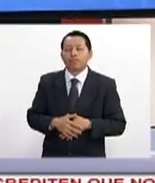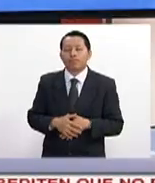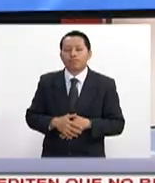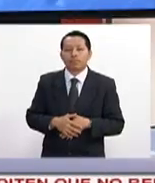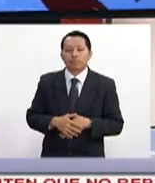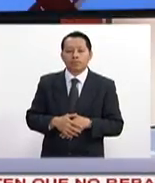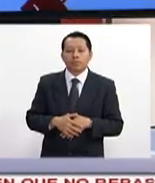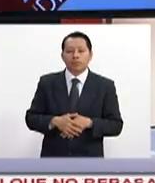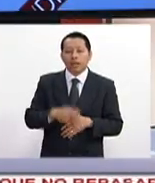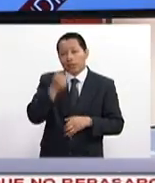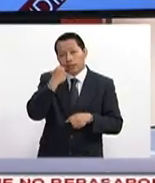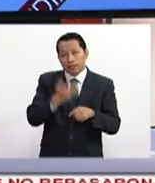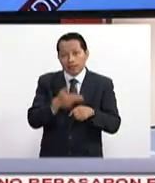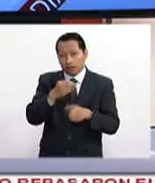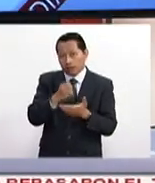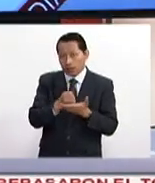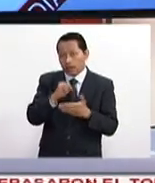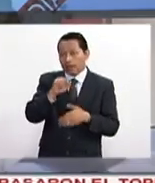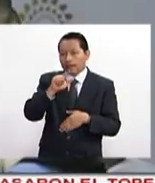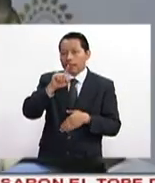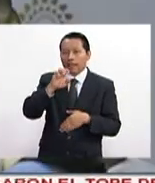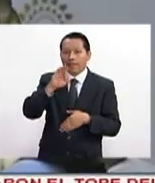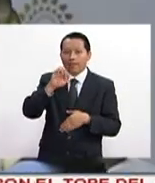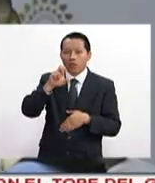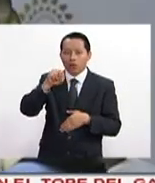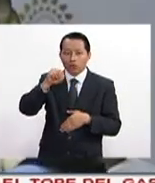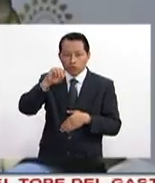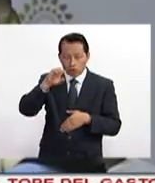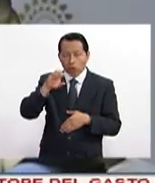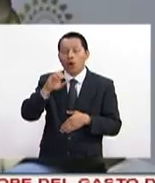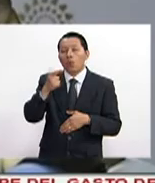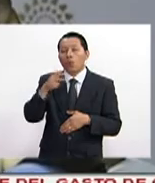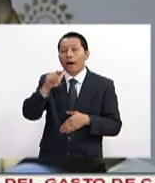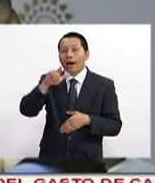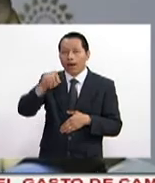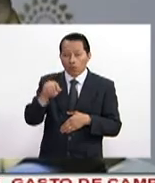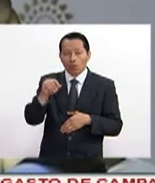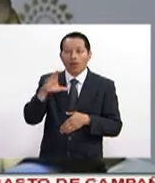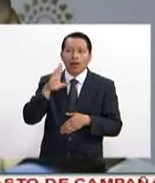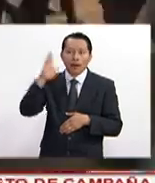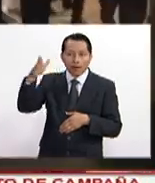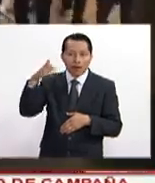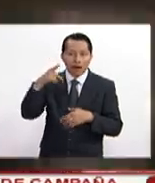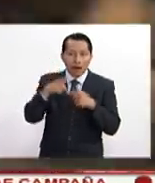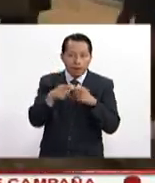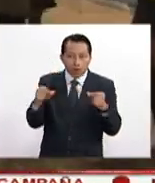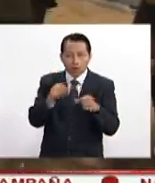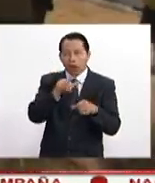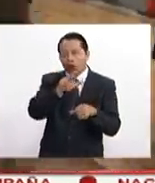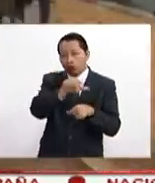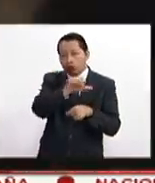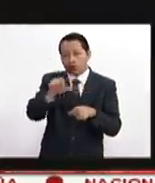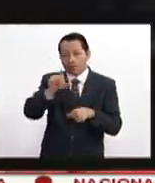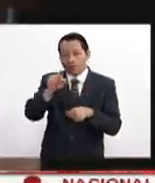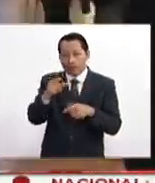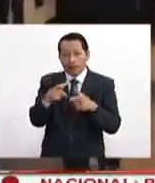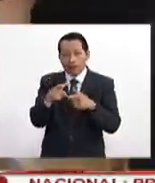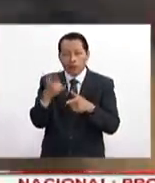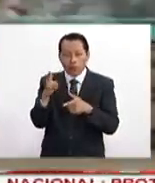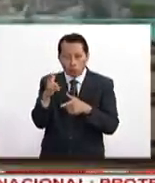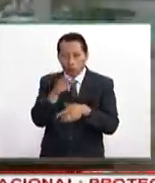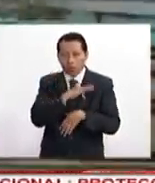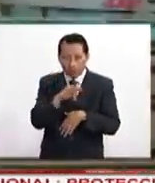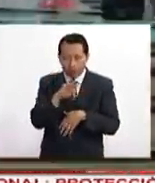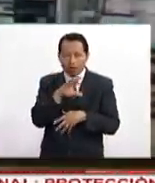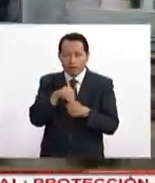Por su parte, el secretario de Economía, Ildefonso Guajardo Villarreal, realizará una visita de trabajo a Japón del 18 al 20 de julio con el objetivo de